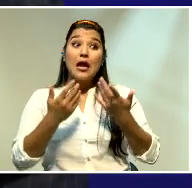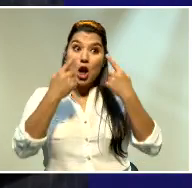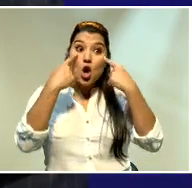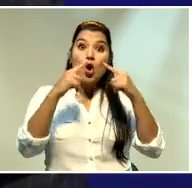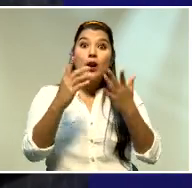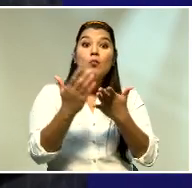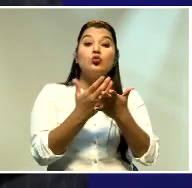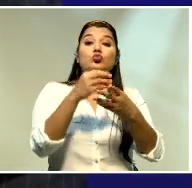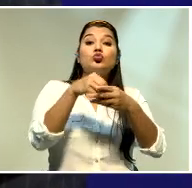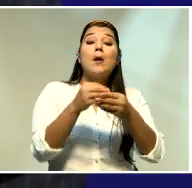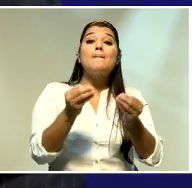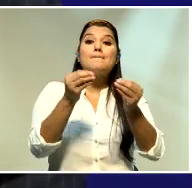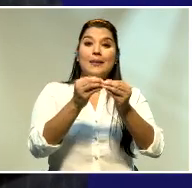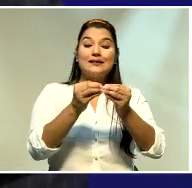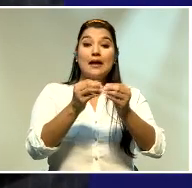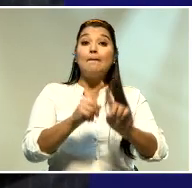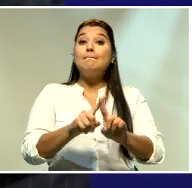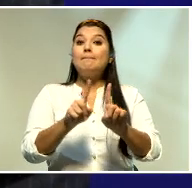récord,